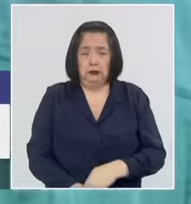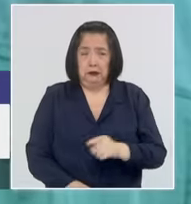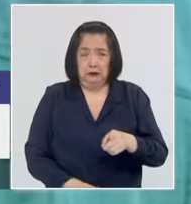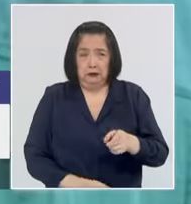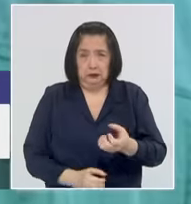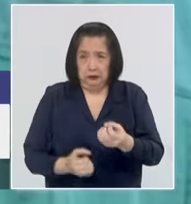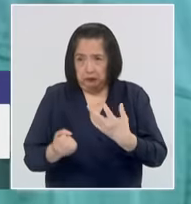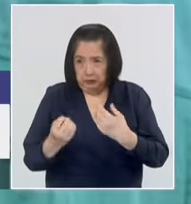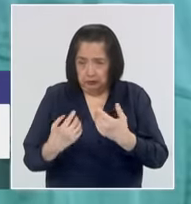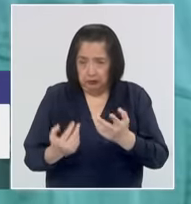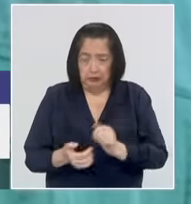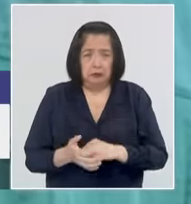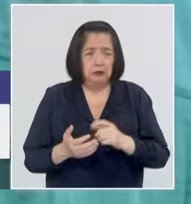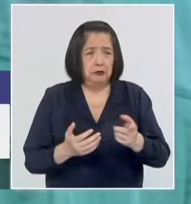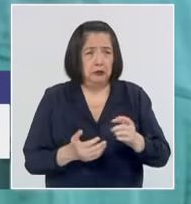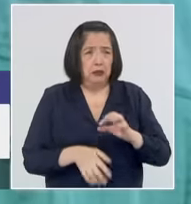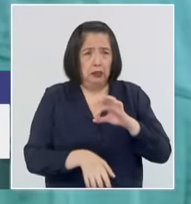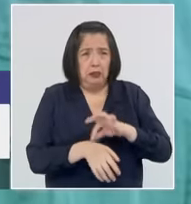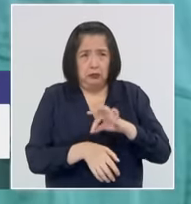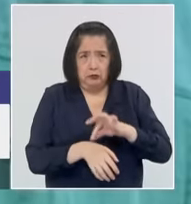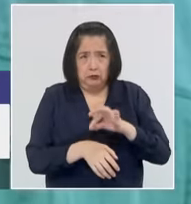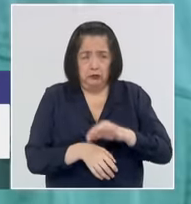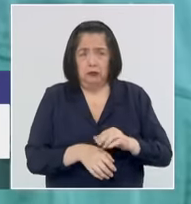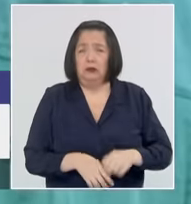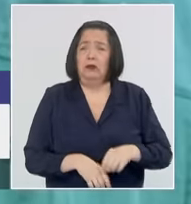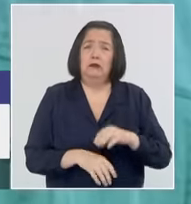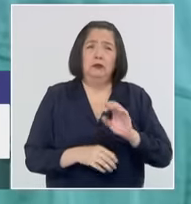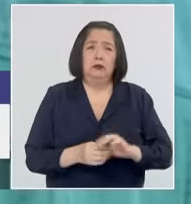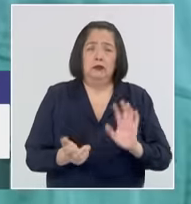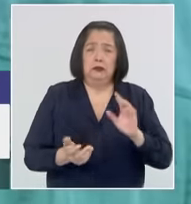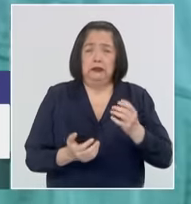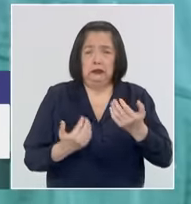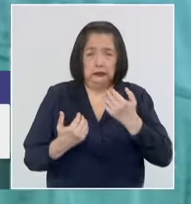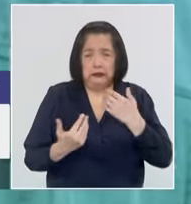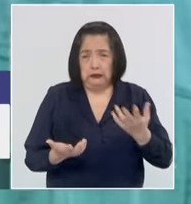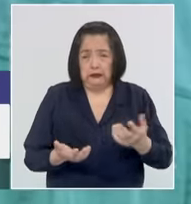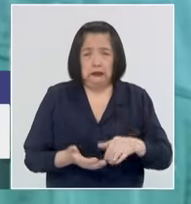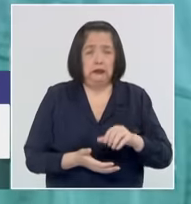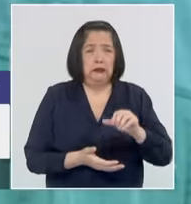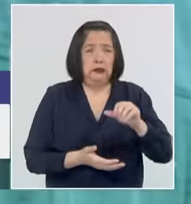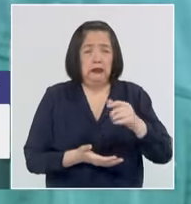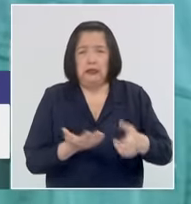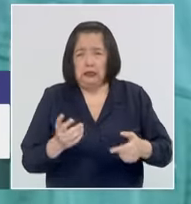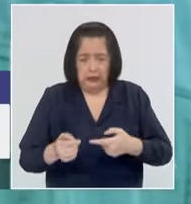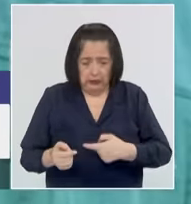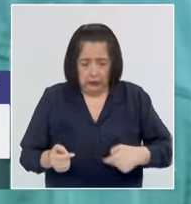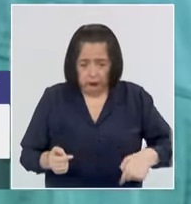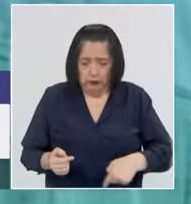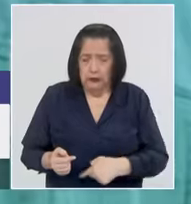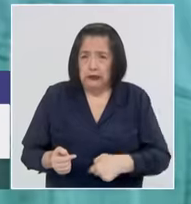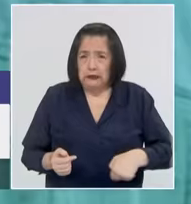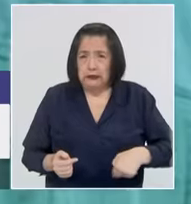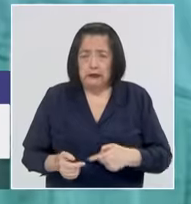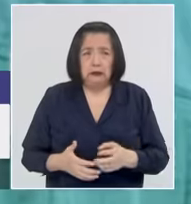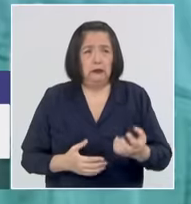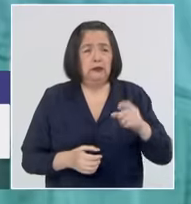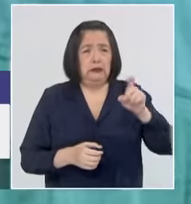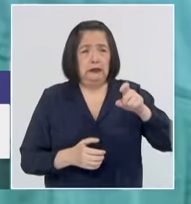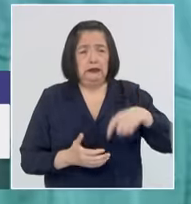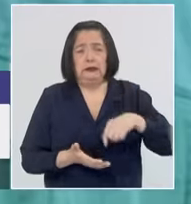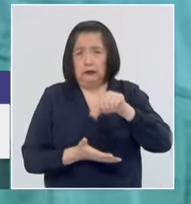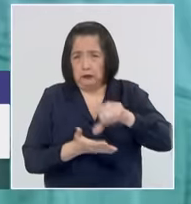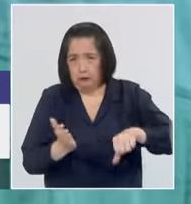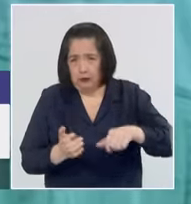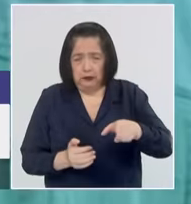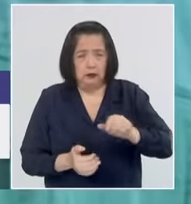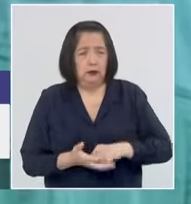había mencionado que le había dicho el doctor Fong que se tenía que hacer una cirugía a los intestinos. Es lo que nos mencionaba, digamos, había sido en